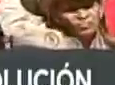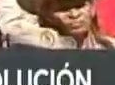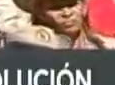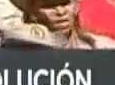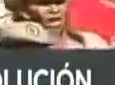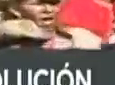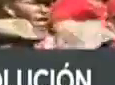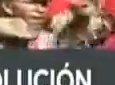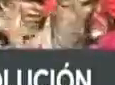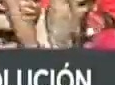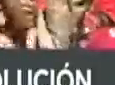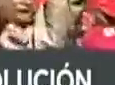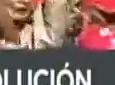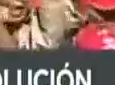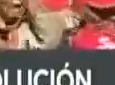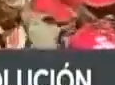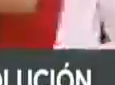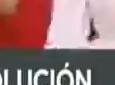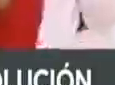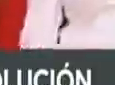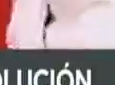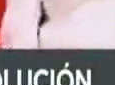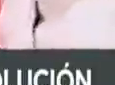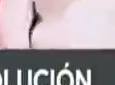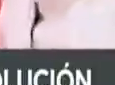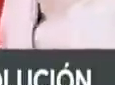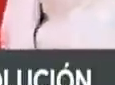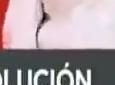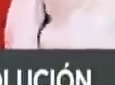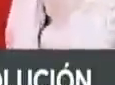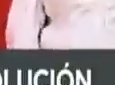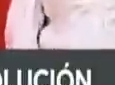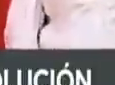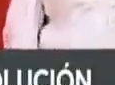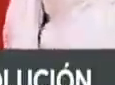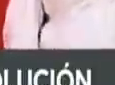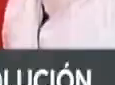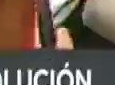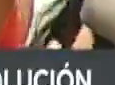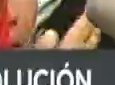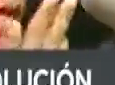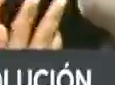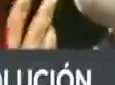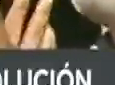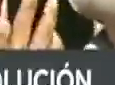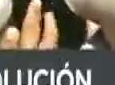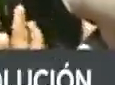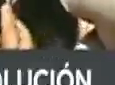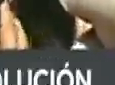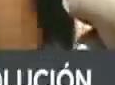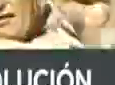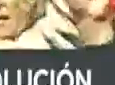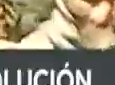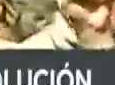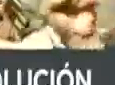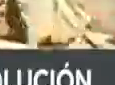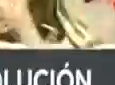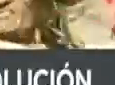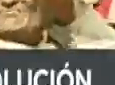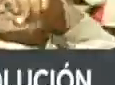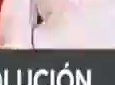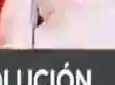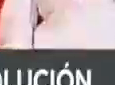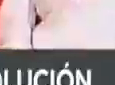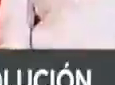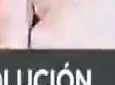¡Que viva la patria! ¡Que viva Bolívar! ¡Que viva Chávez! ¡Que viva Maduro! ¡Que